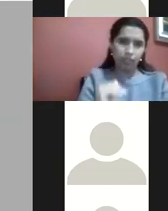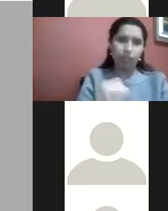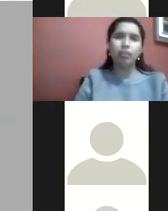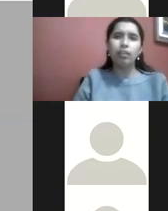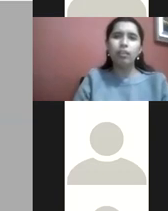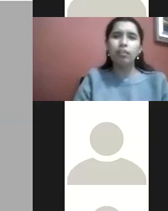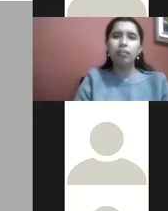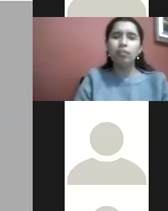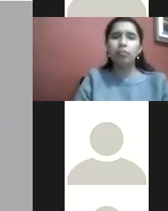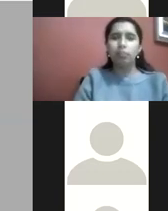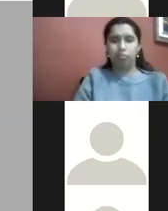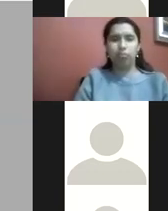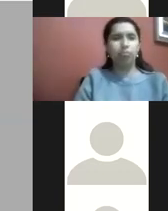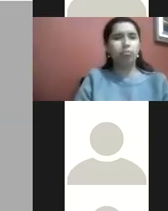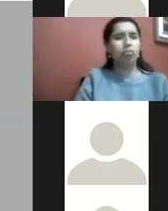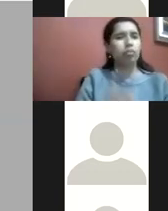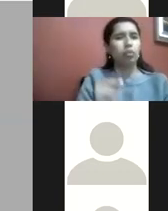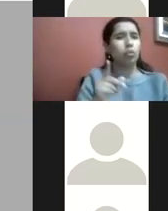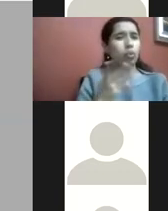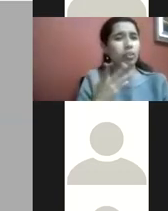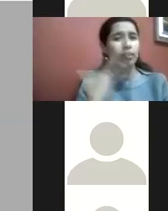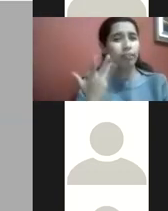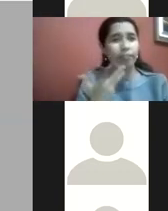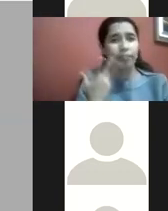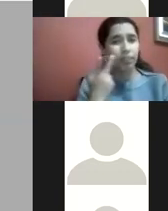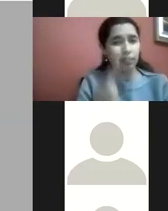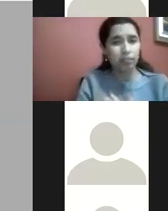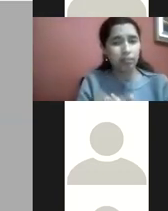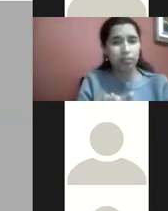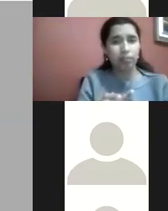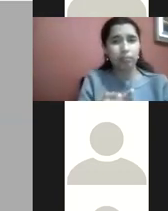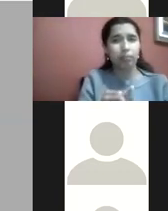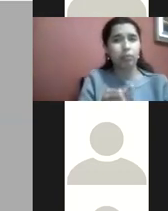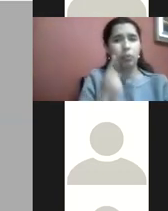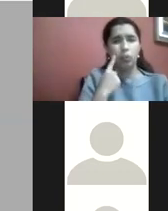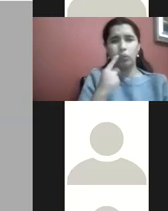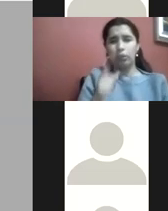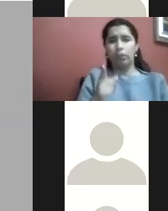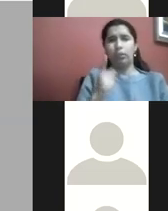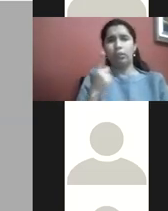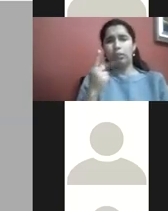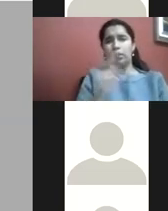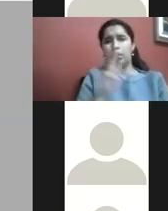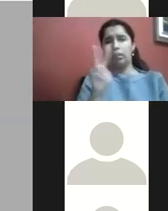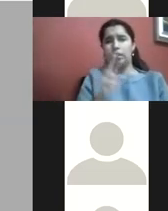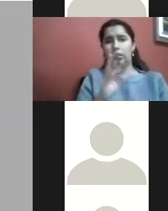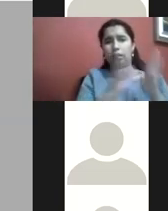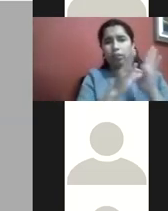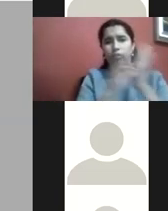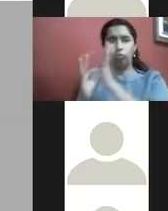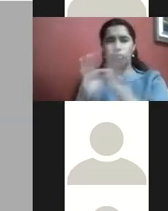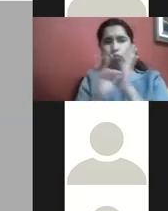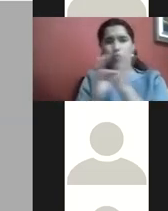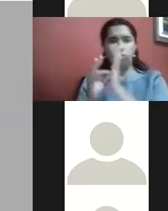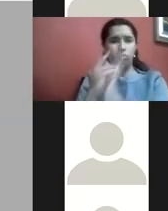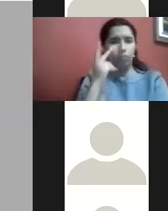Sé que de repente no es tan sencillo verlo o interpretarlo a partir de solo las fórmulas,